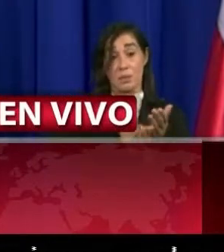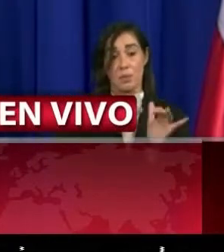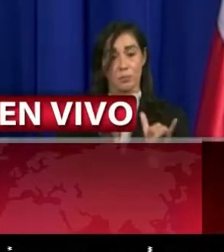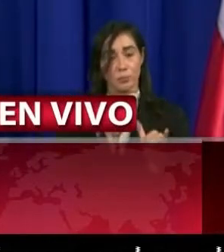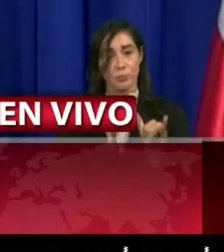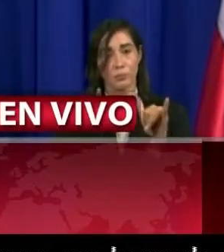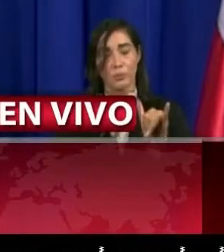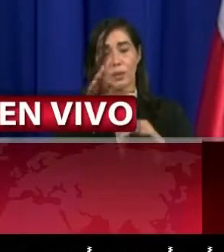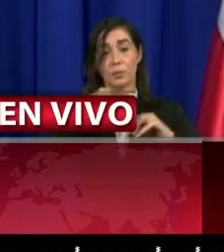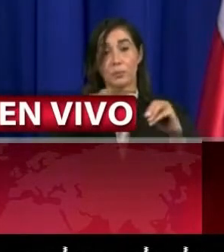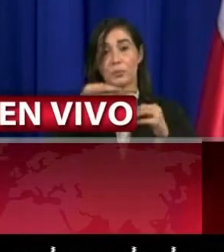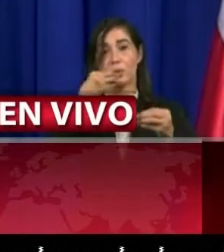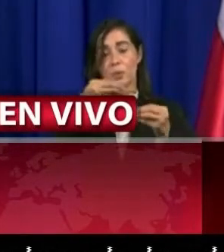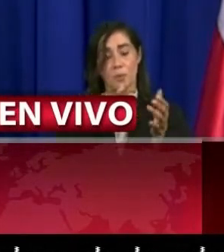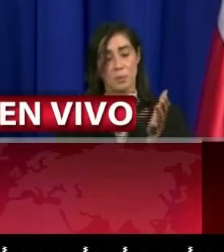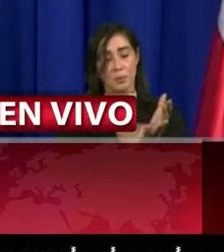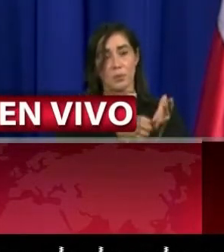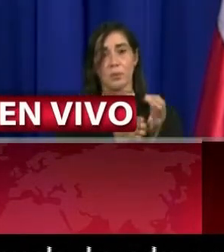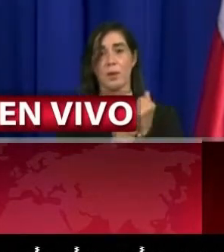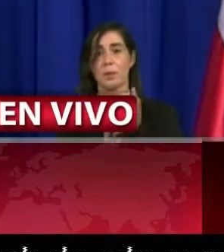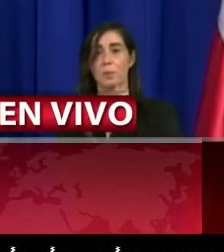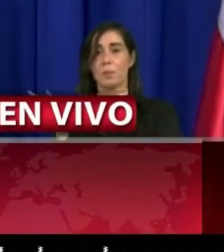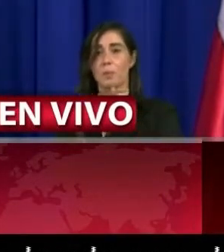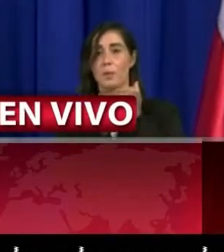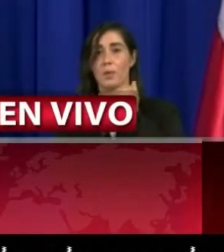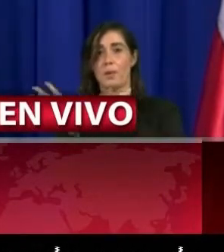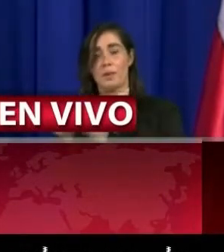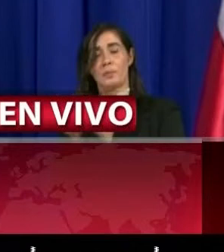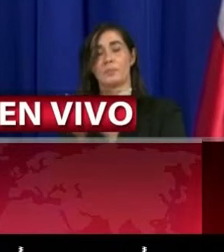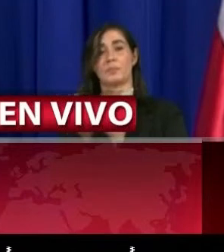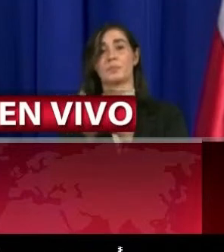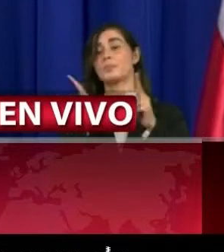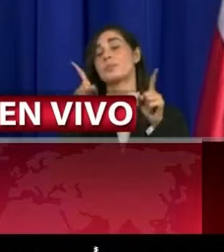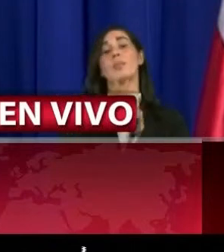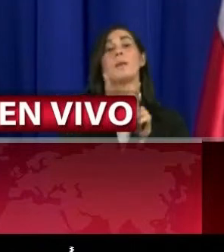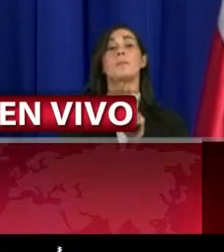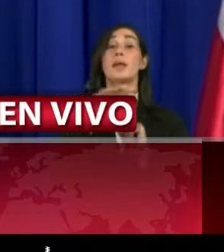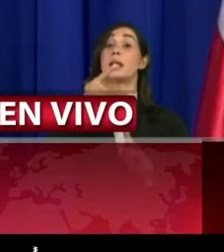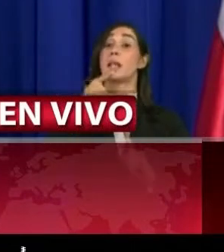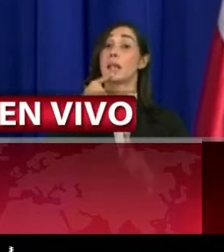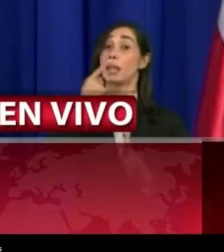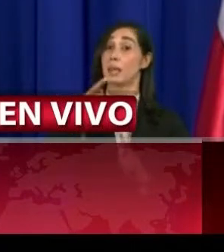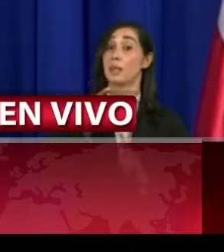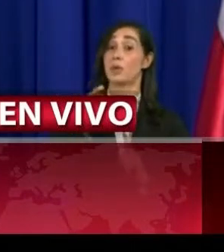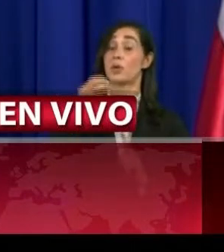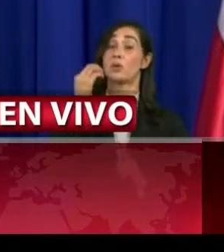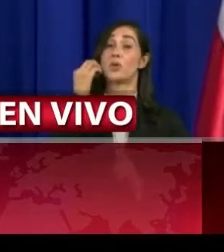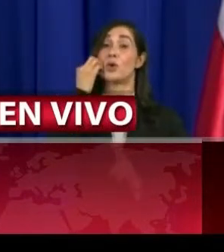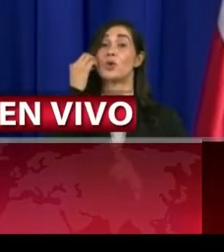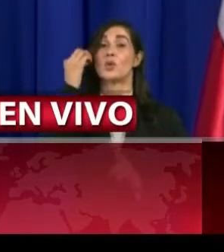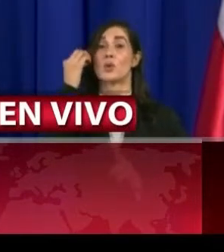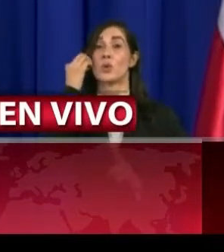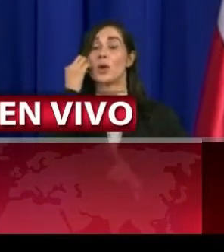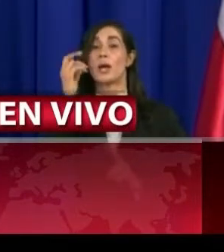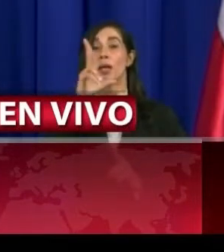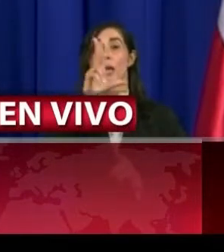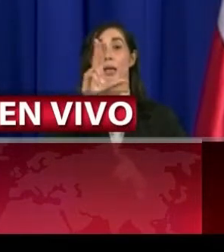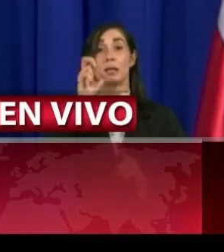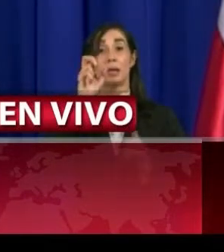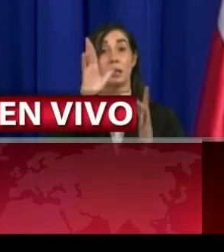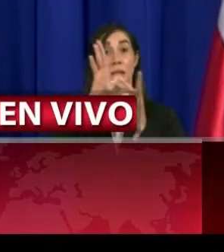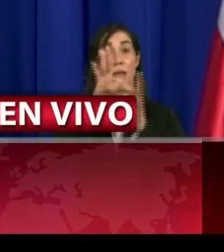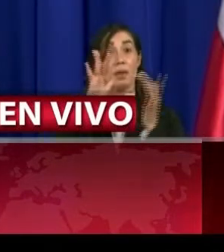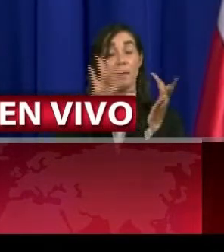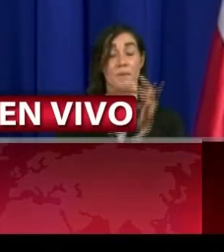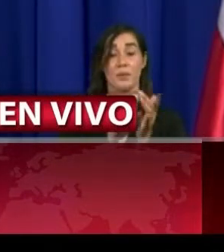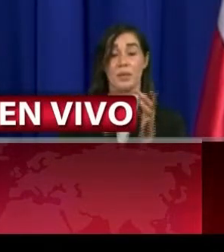comercios afiliados. Además, les notifico que los hogares que al 30 de abril no